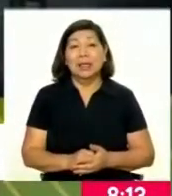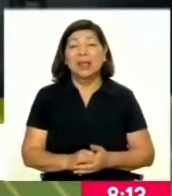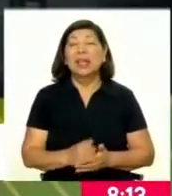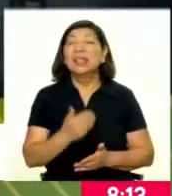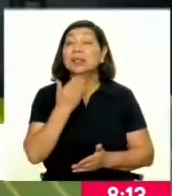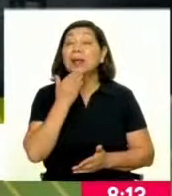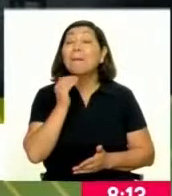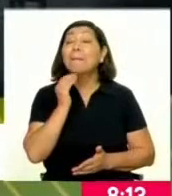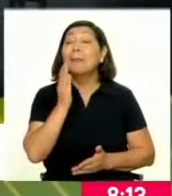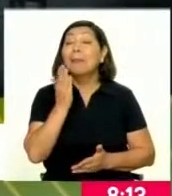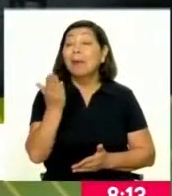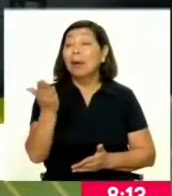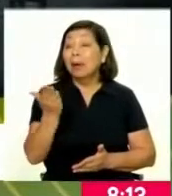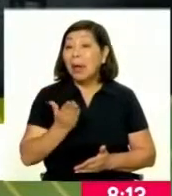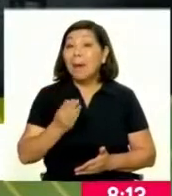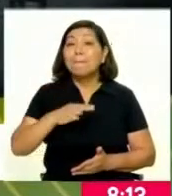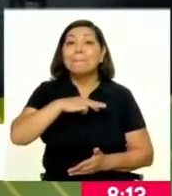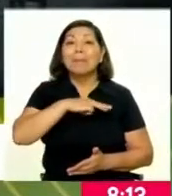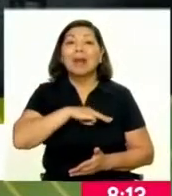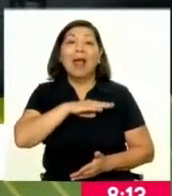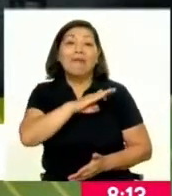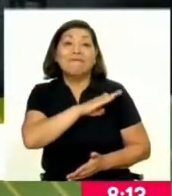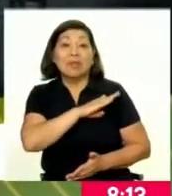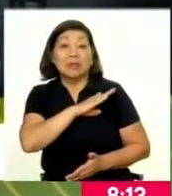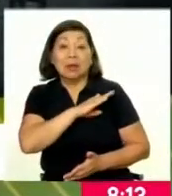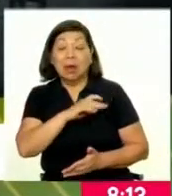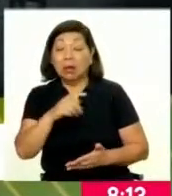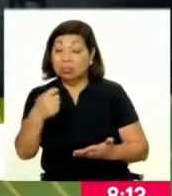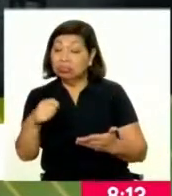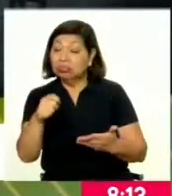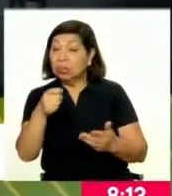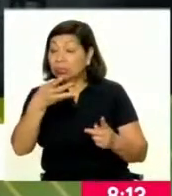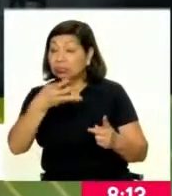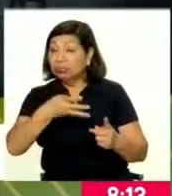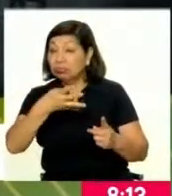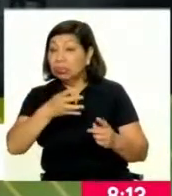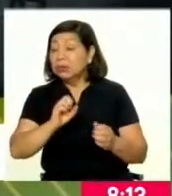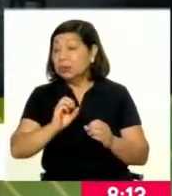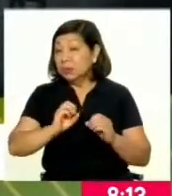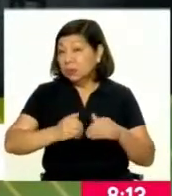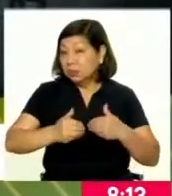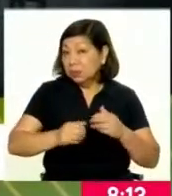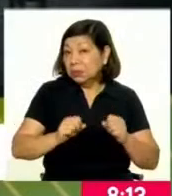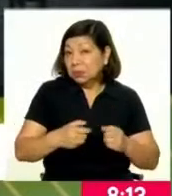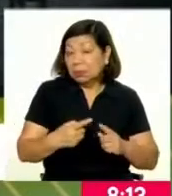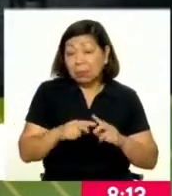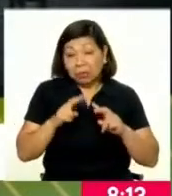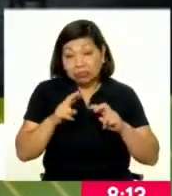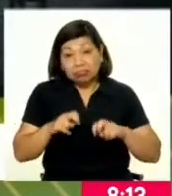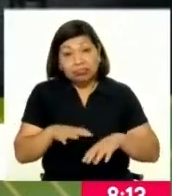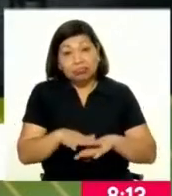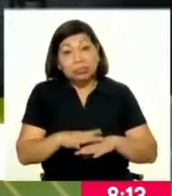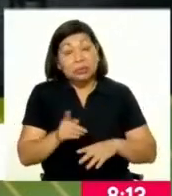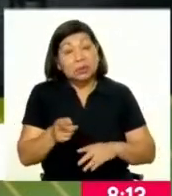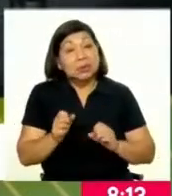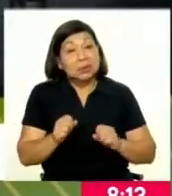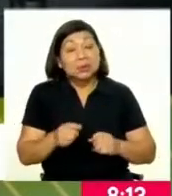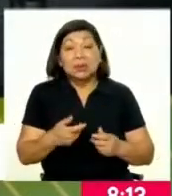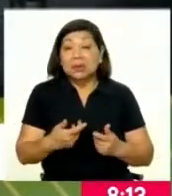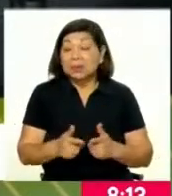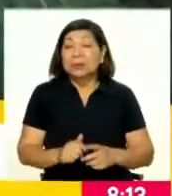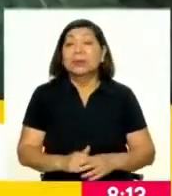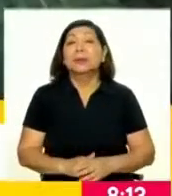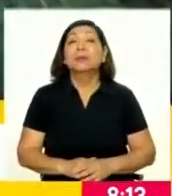quien determina el delito es el Ministerio Público. Ellos son los que determinan quiénes continúan, ¿no?, siendo investigados y quiénes son puestos en